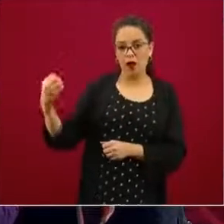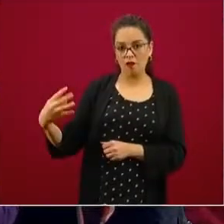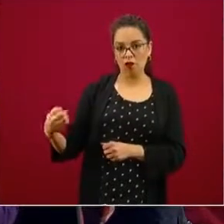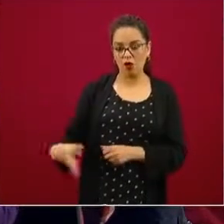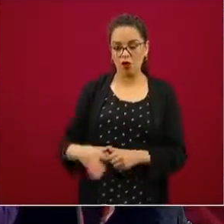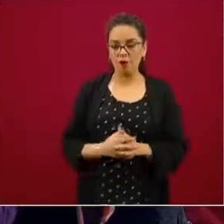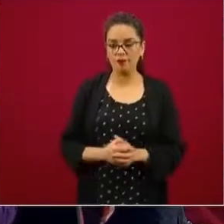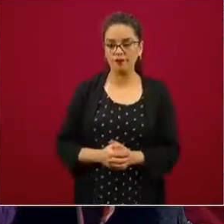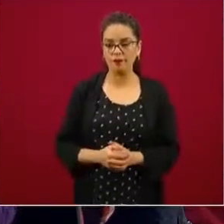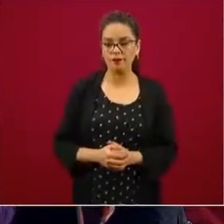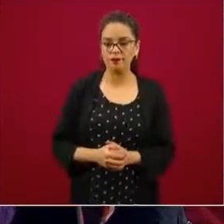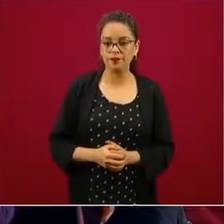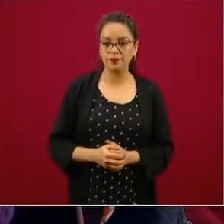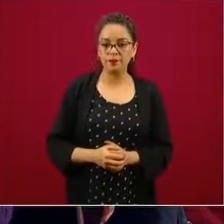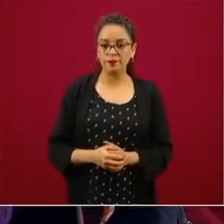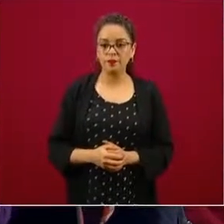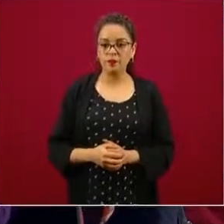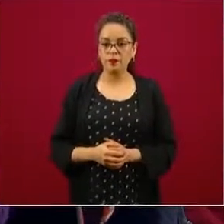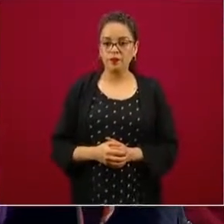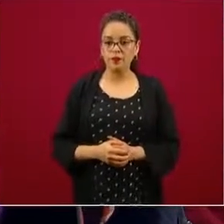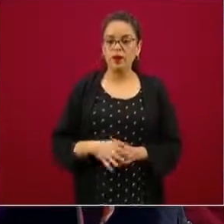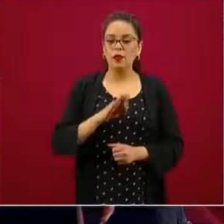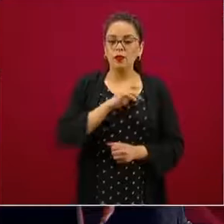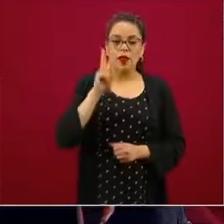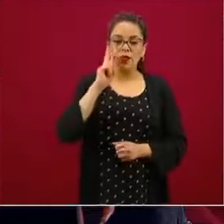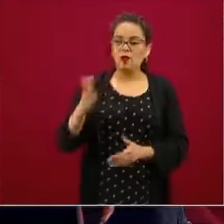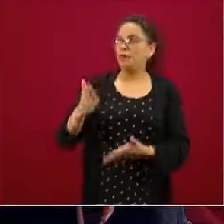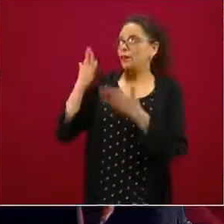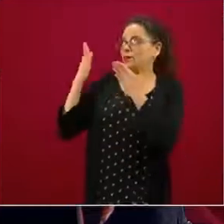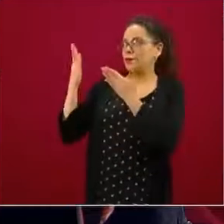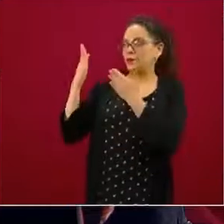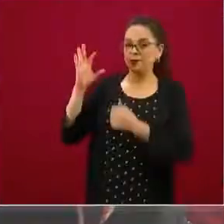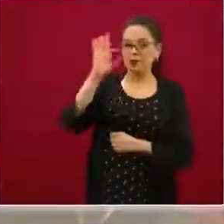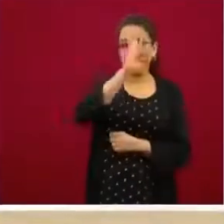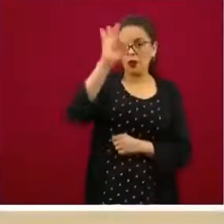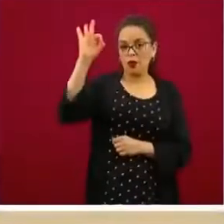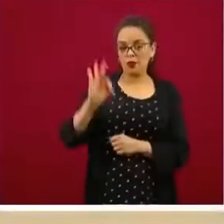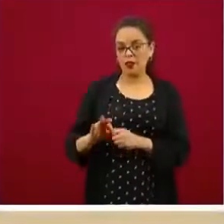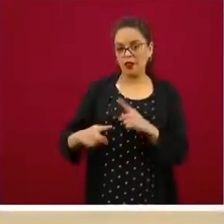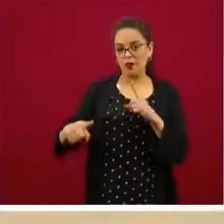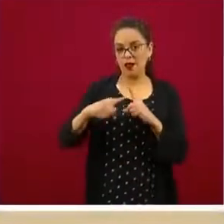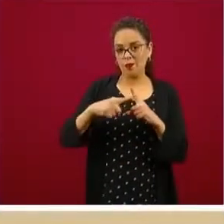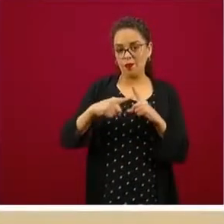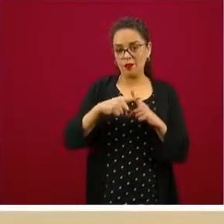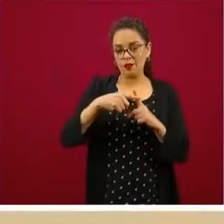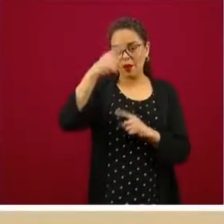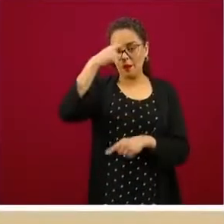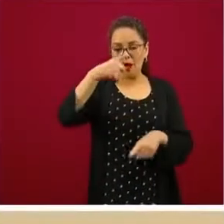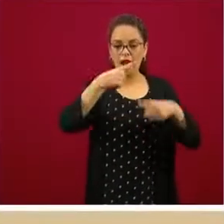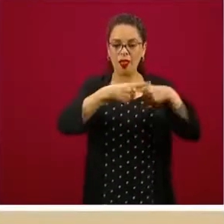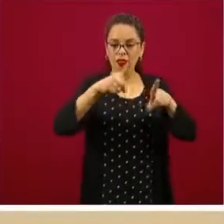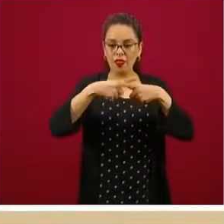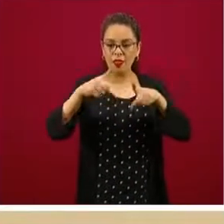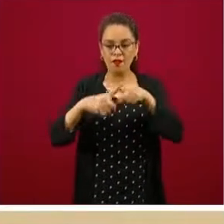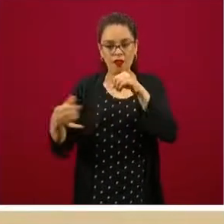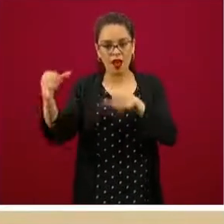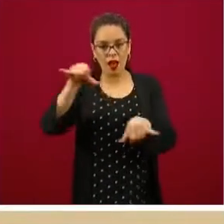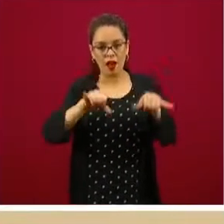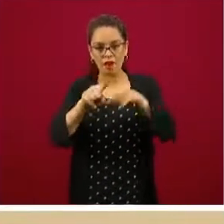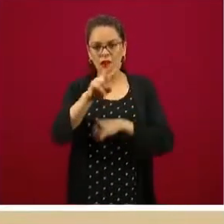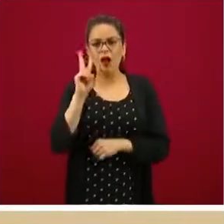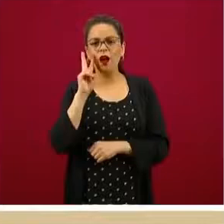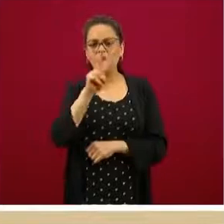Bueno, aquí está también el porcentaje de positividad para los distintos laboratorios. Vean ustedes cómo hay un componente